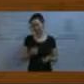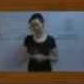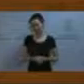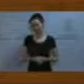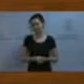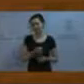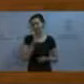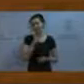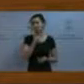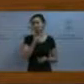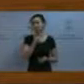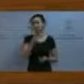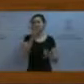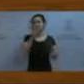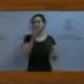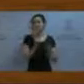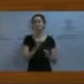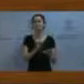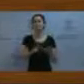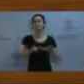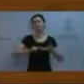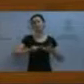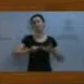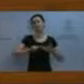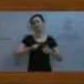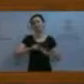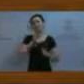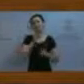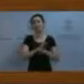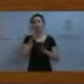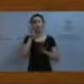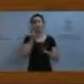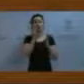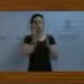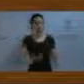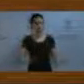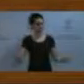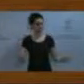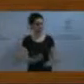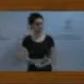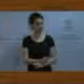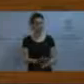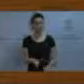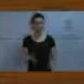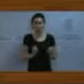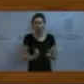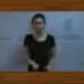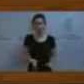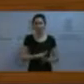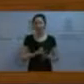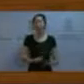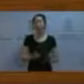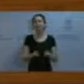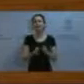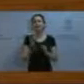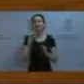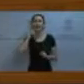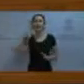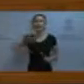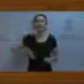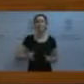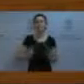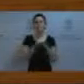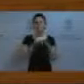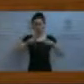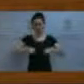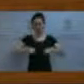porque todo esto que dice que la consejera que reprobó, la consejera le hemos ido poniendo durante, fíjense, en estos años este grupo parlamentario, solo este grupo